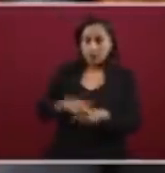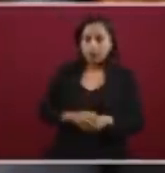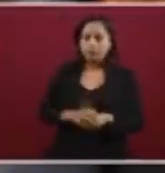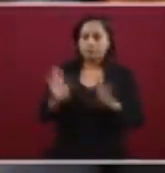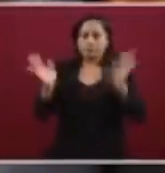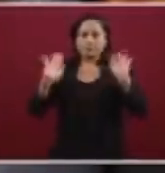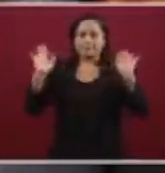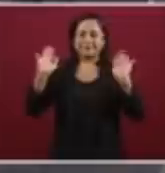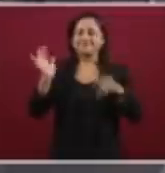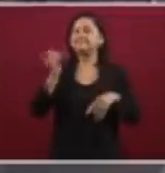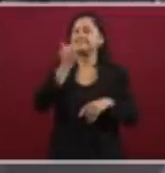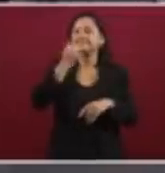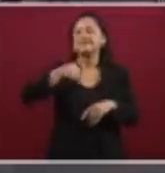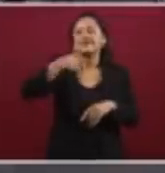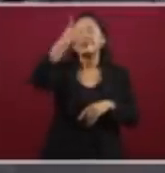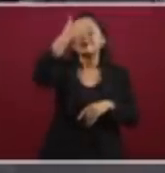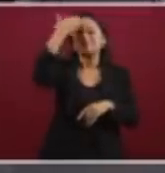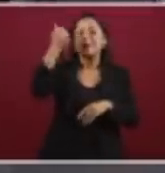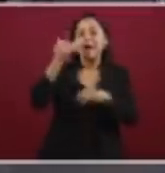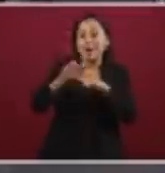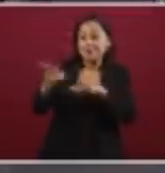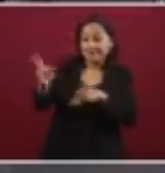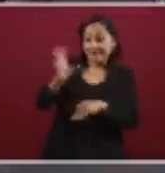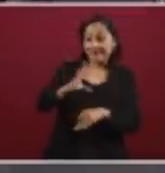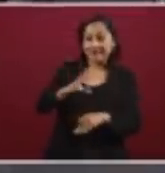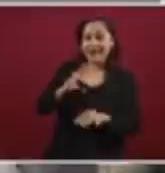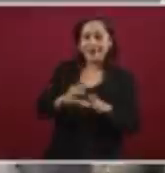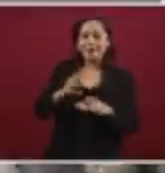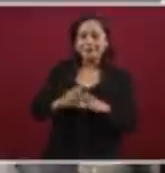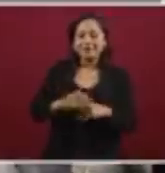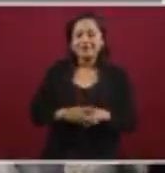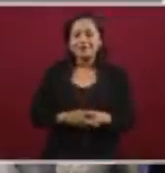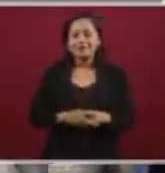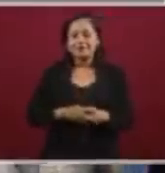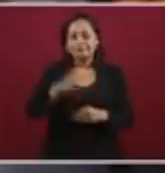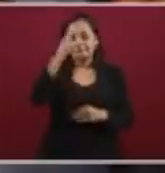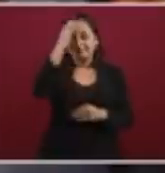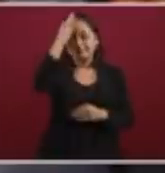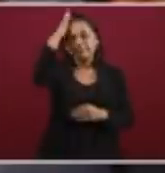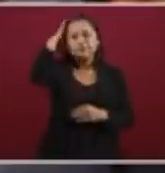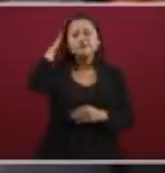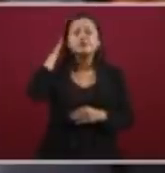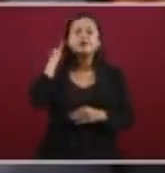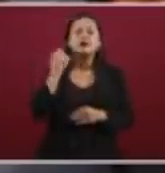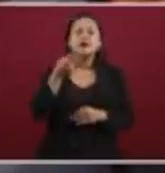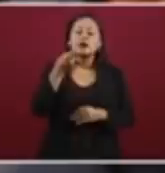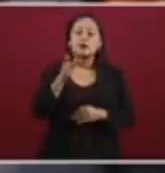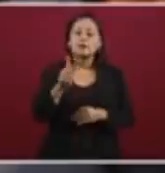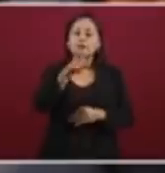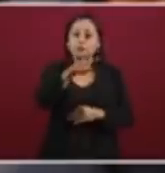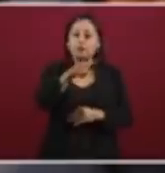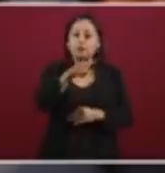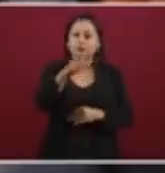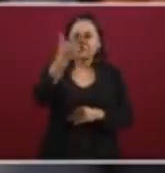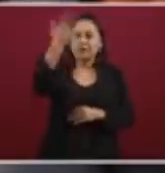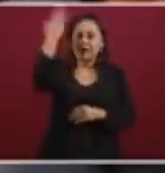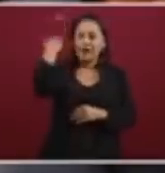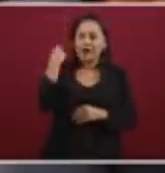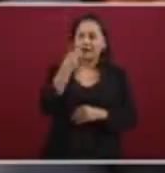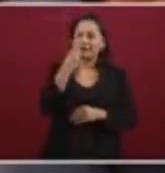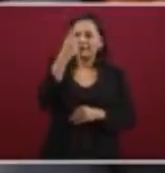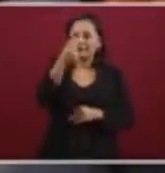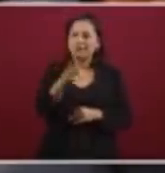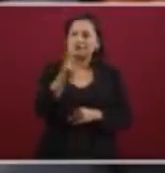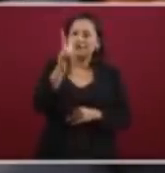sabían ahora me enteré pero después de lo que ocurrió la vez pasada platicando sobre lo complejo que podría